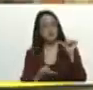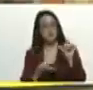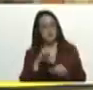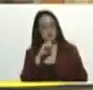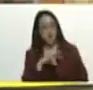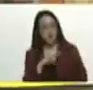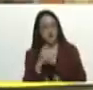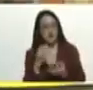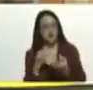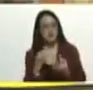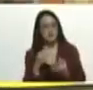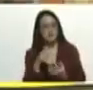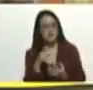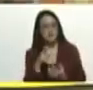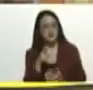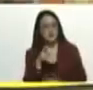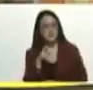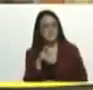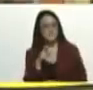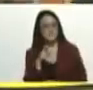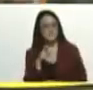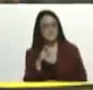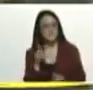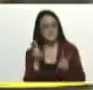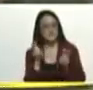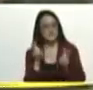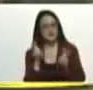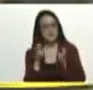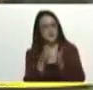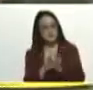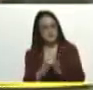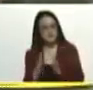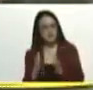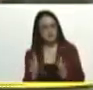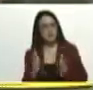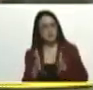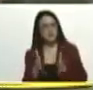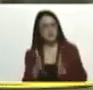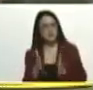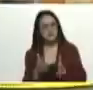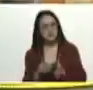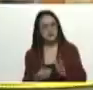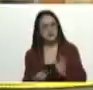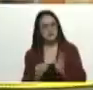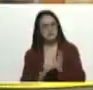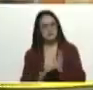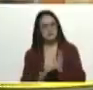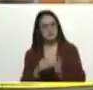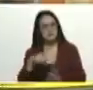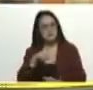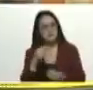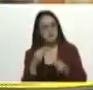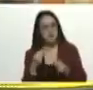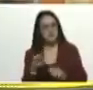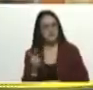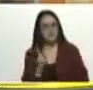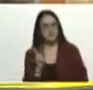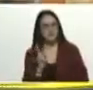darle vuelta a este juego y podamos vencer definitivamente, y para que